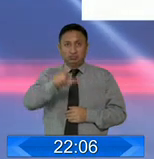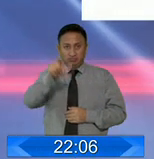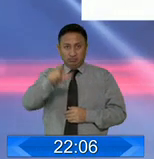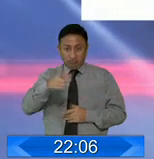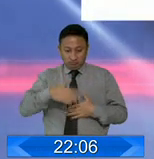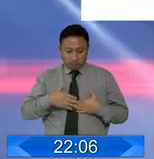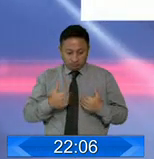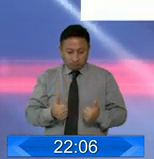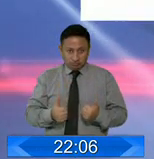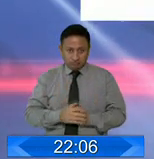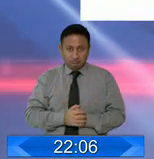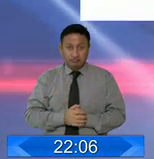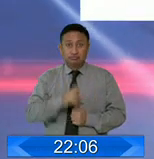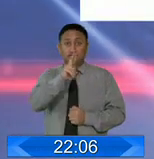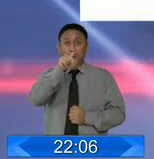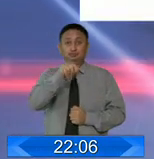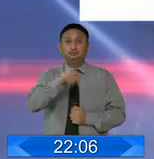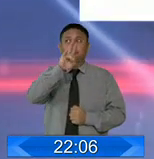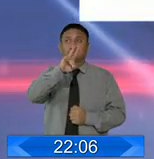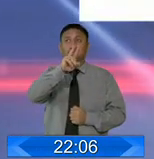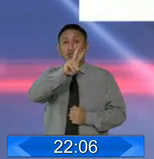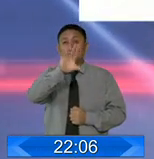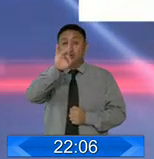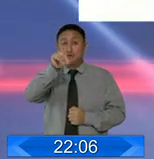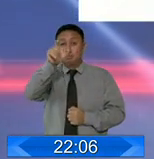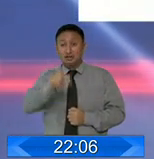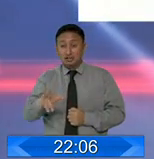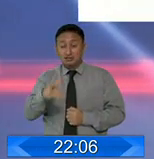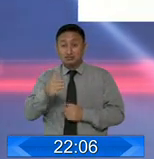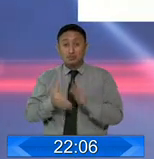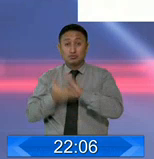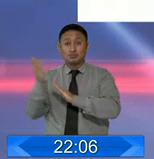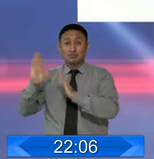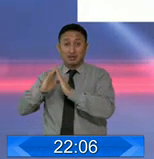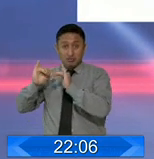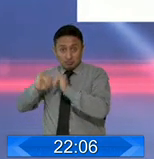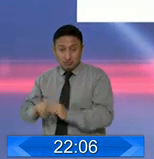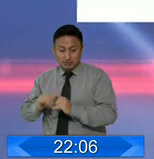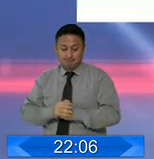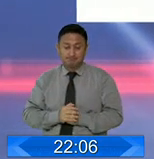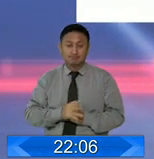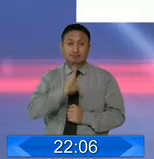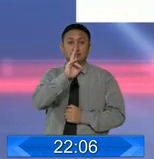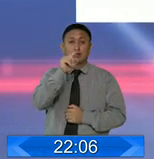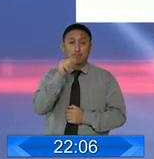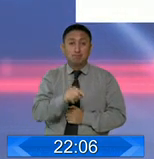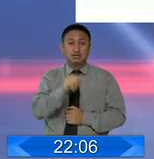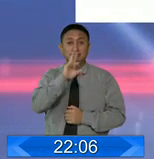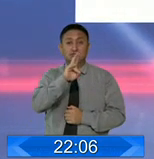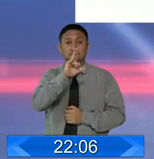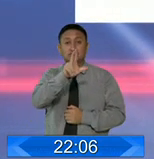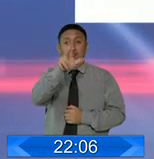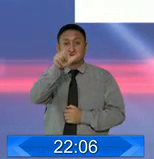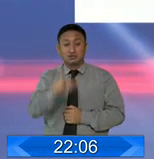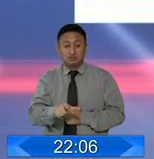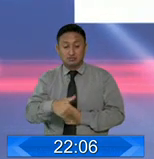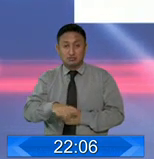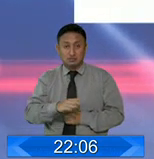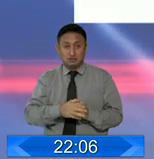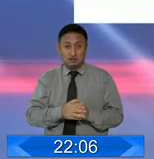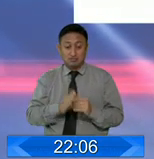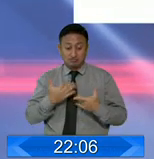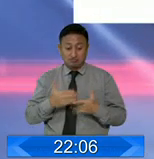recuperados 2.728 casos con alta hospitalaria 7 mil 73 casos con alta